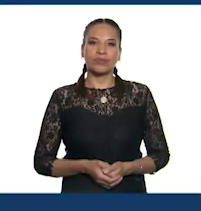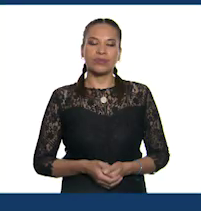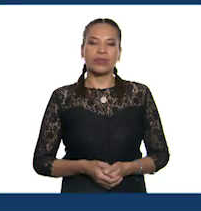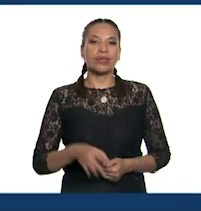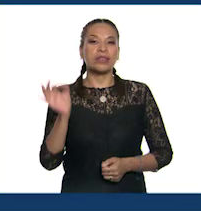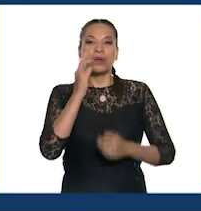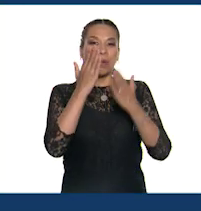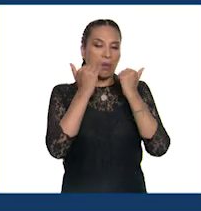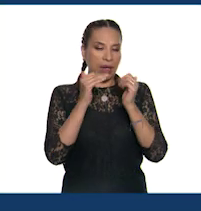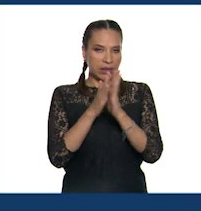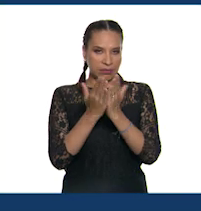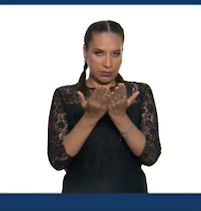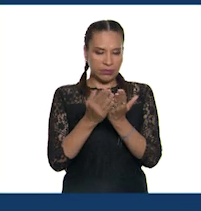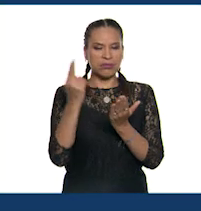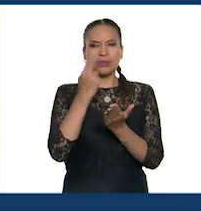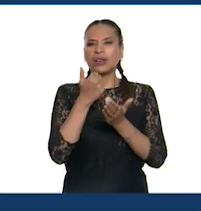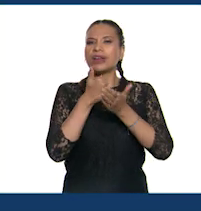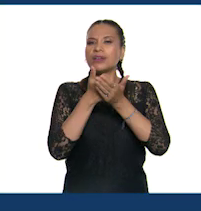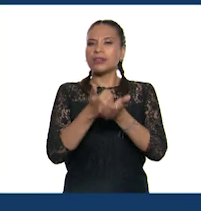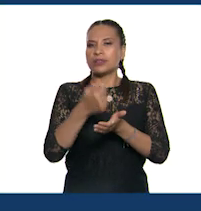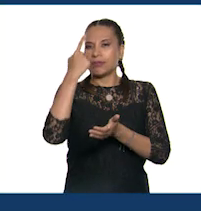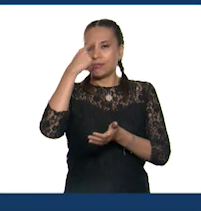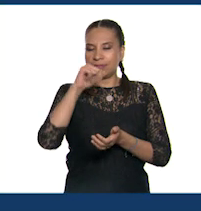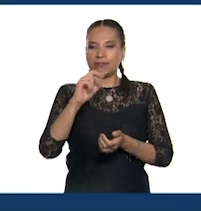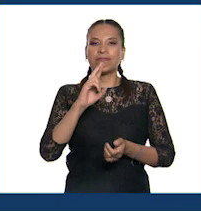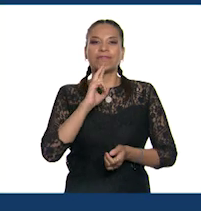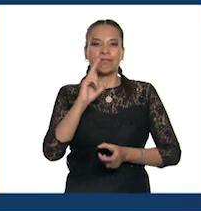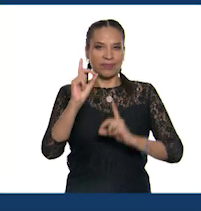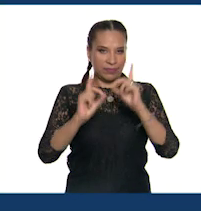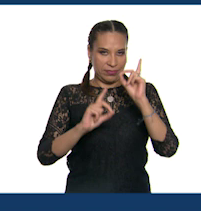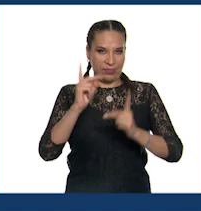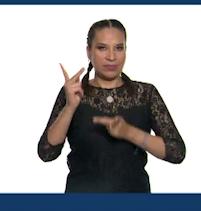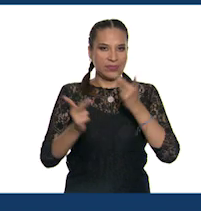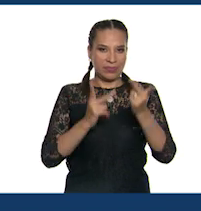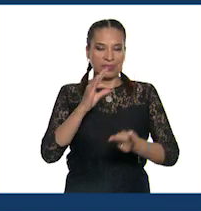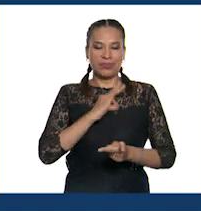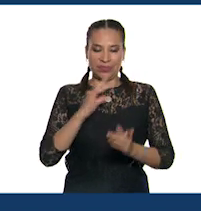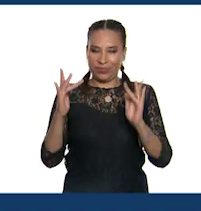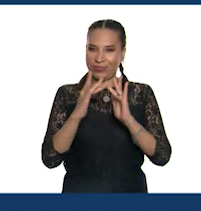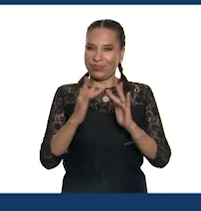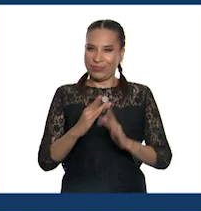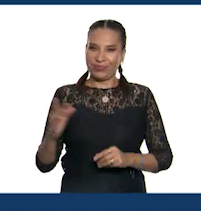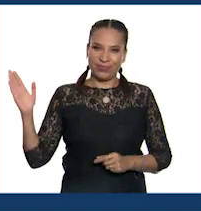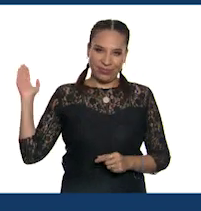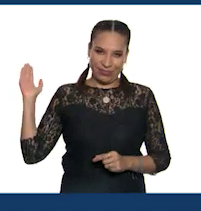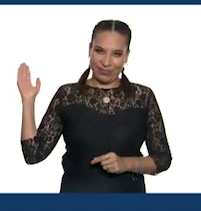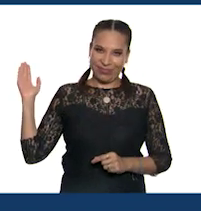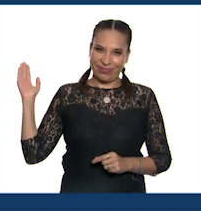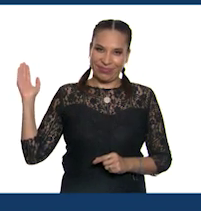Si no tienes el libro de texto o necesitas ayuda para responder las preguntas, contáctanos.